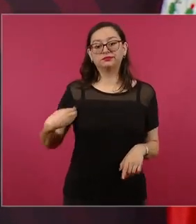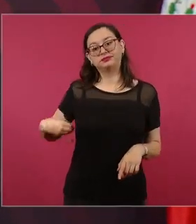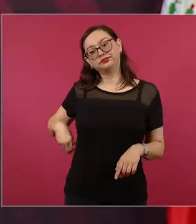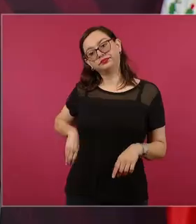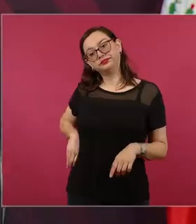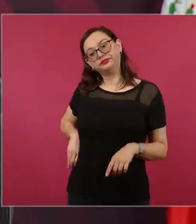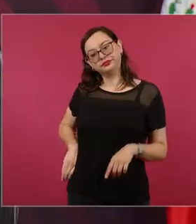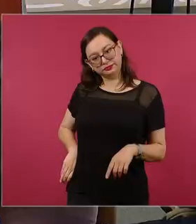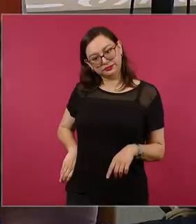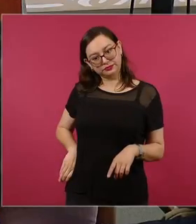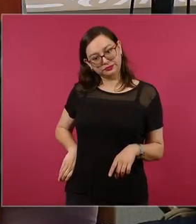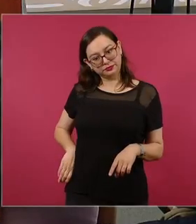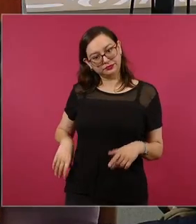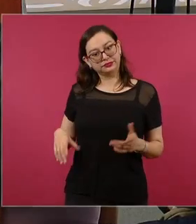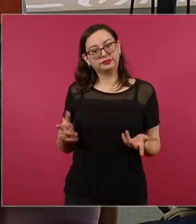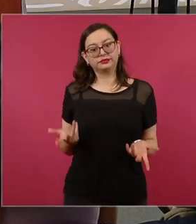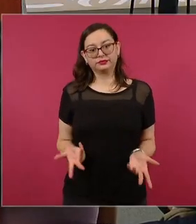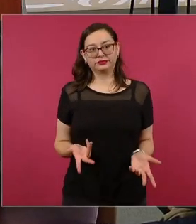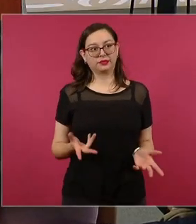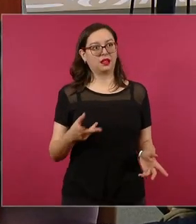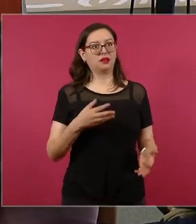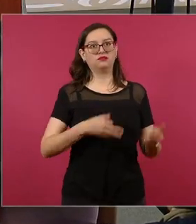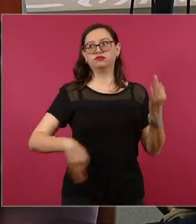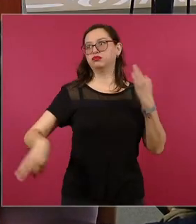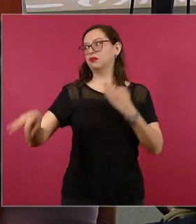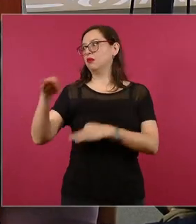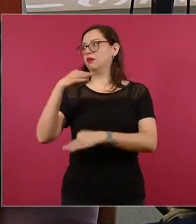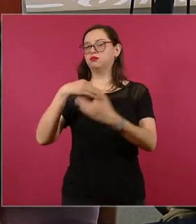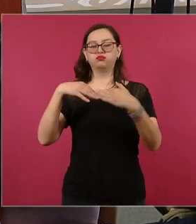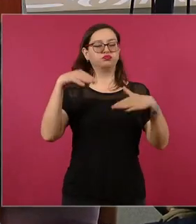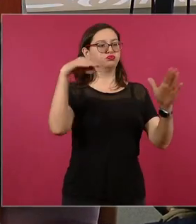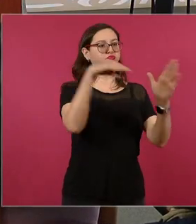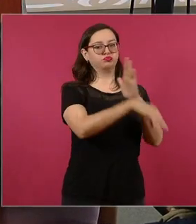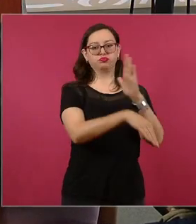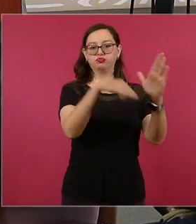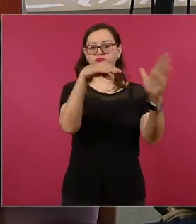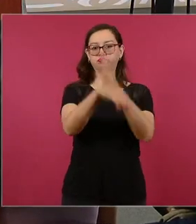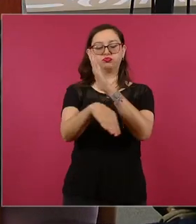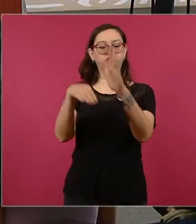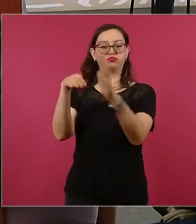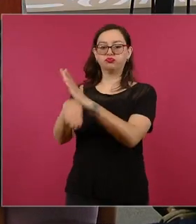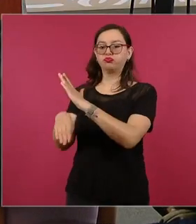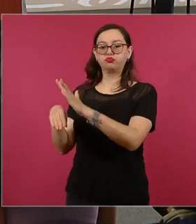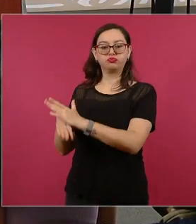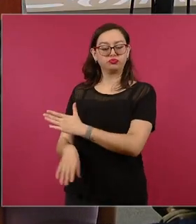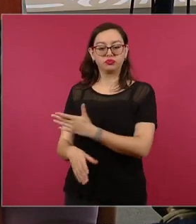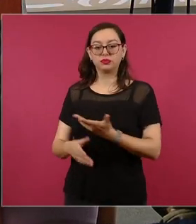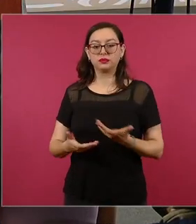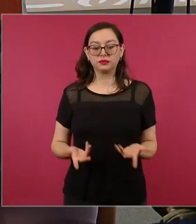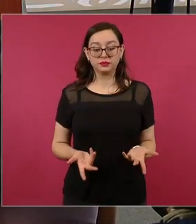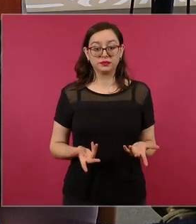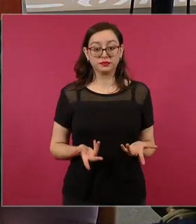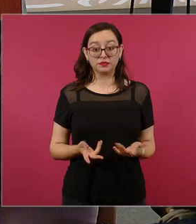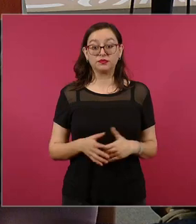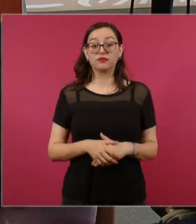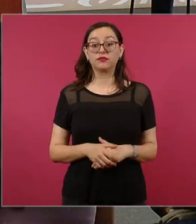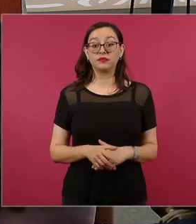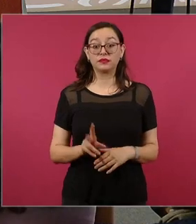Estaba peor cuando llegamos, aunque parece increíble, el sector salud que el sector